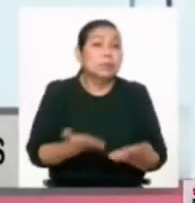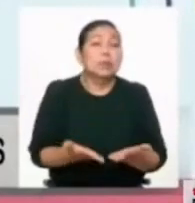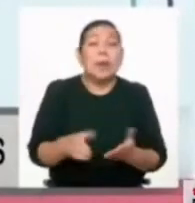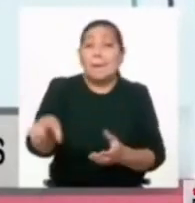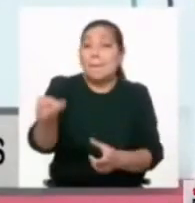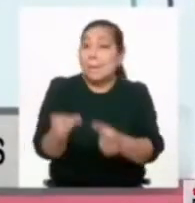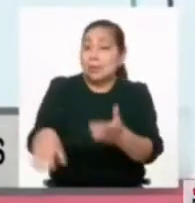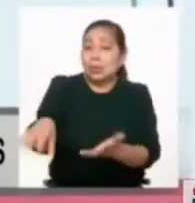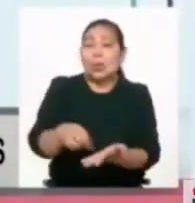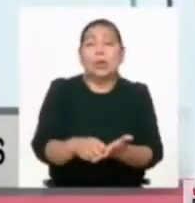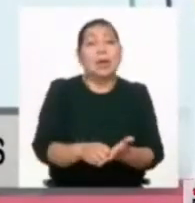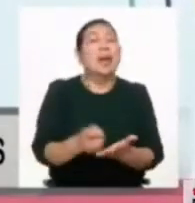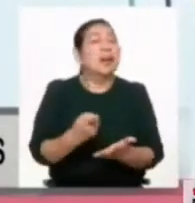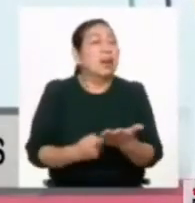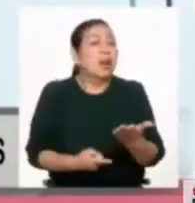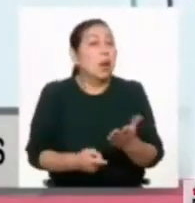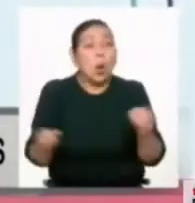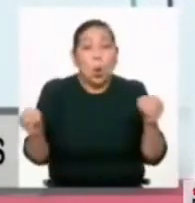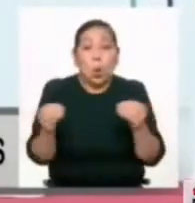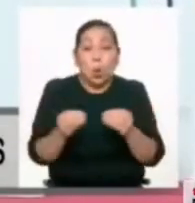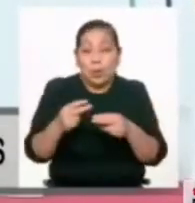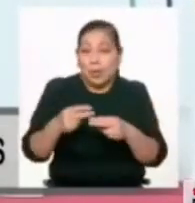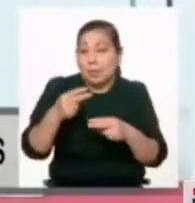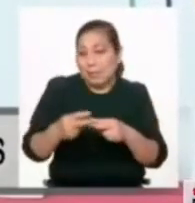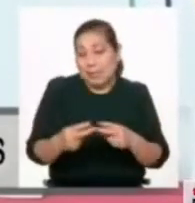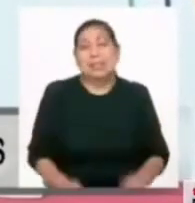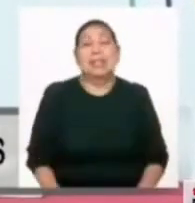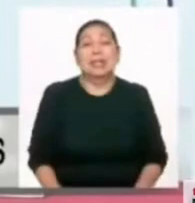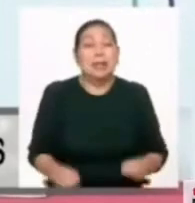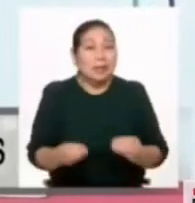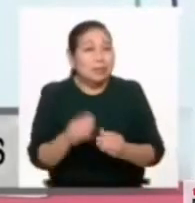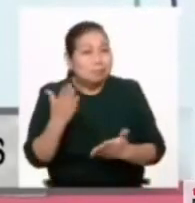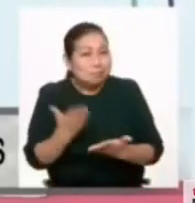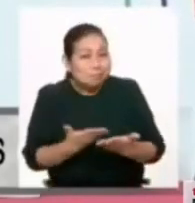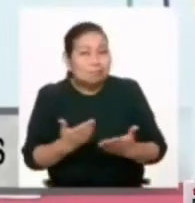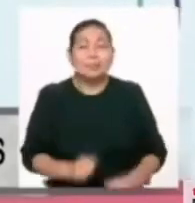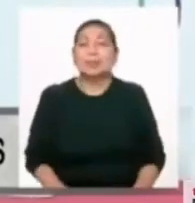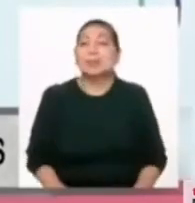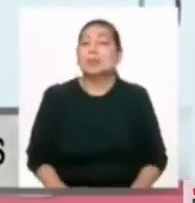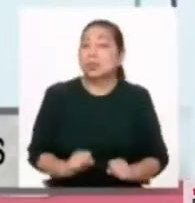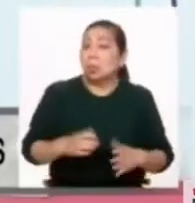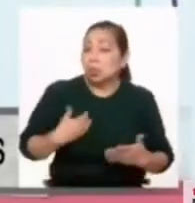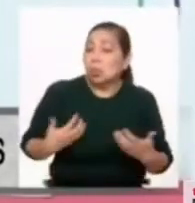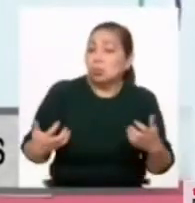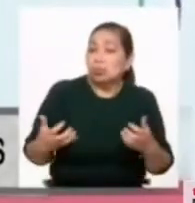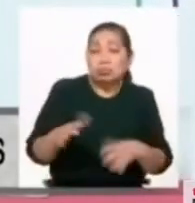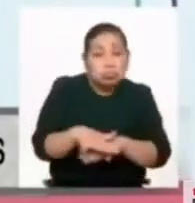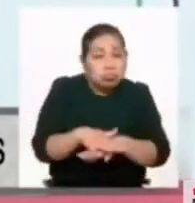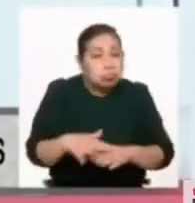participación de la ciudadanía a través de las juntas vecinales, ¿no? Que la ciudadanía se puede